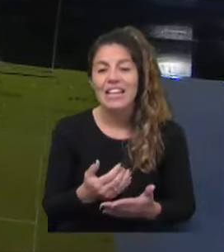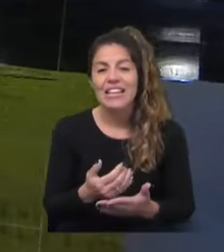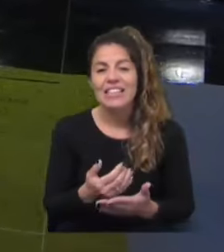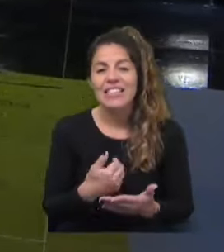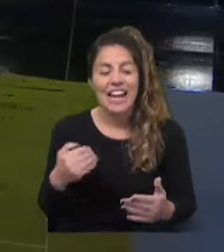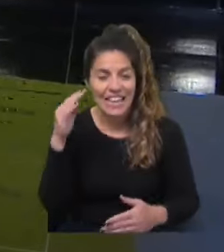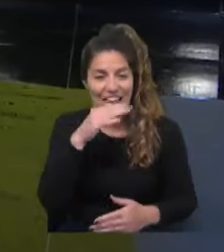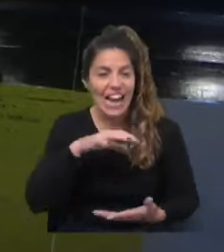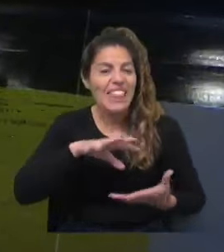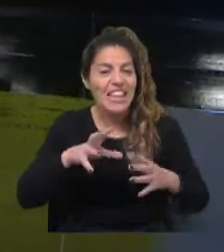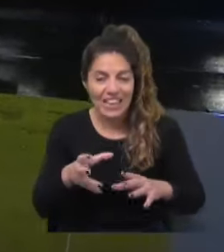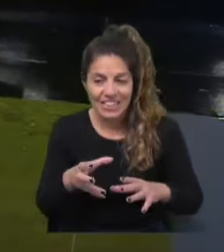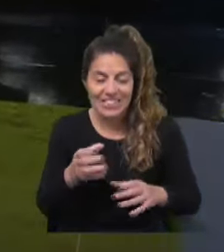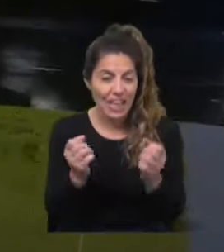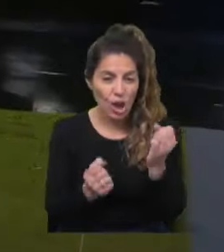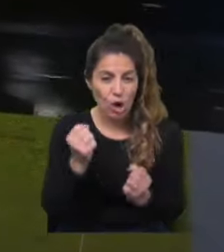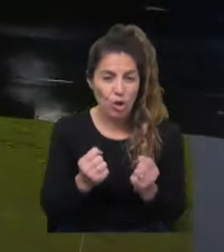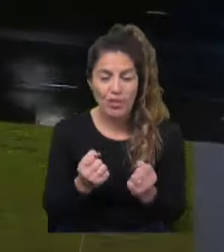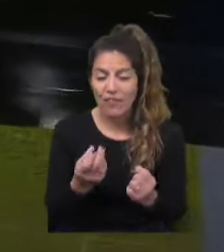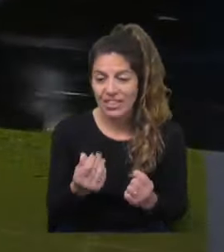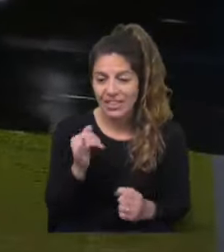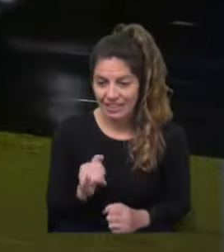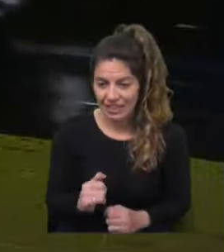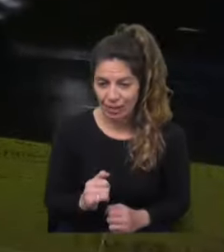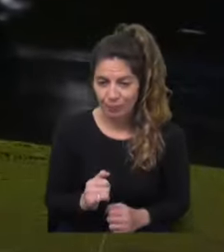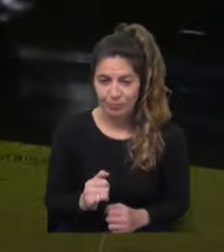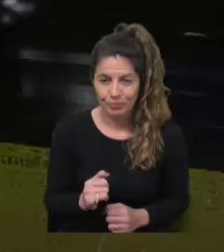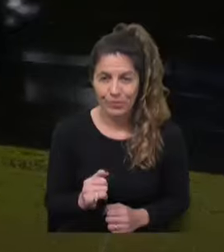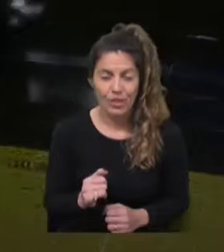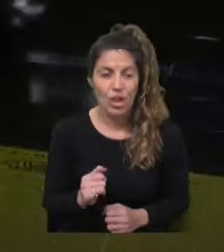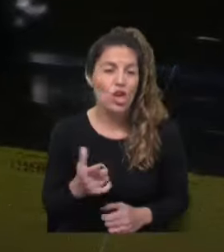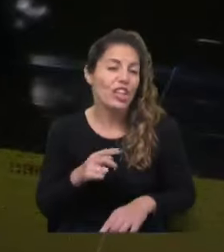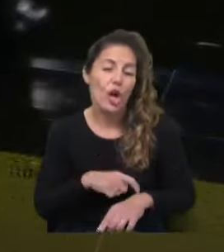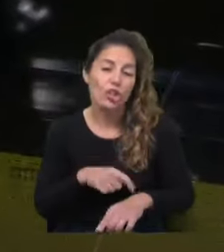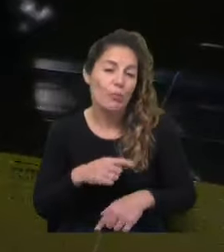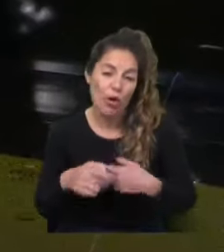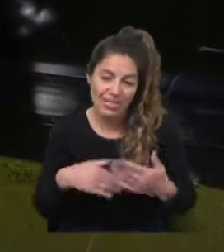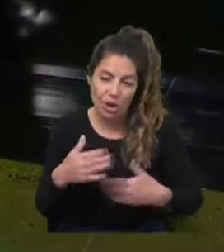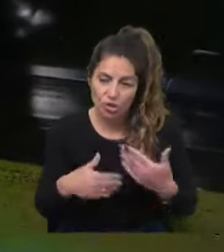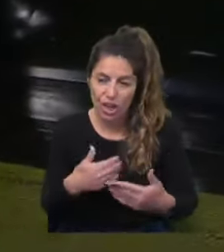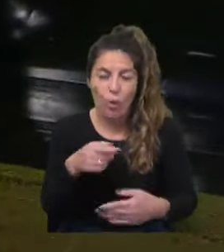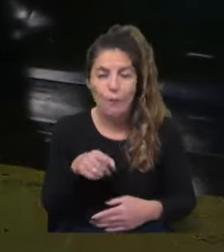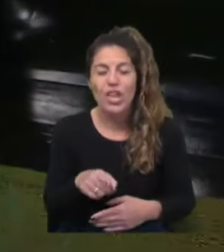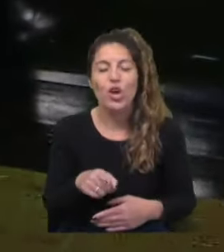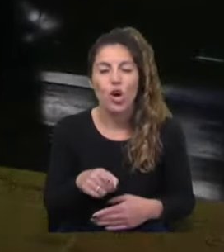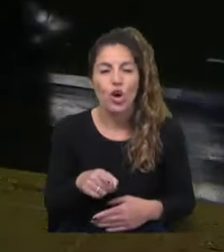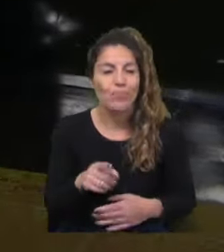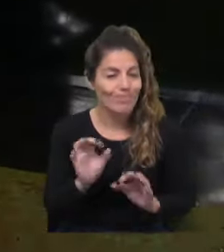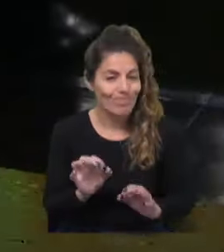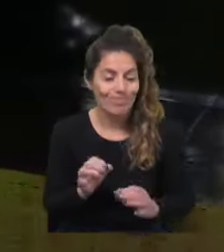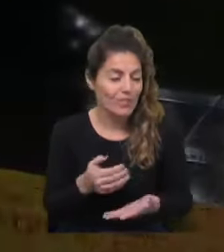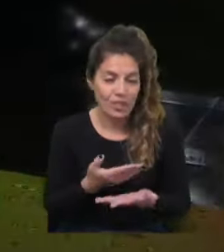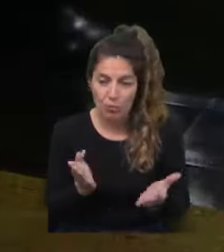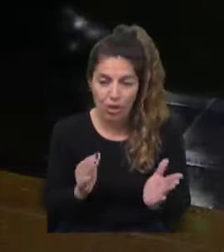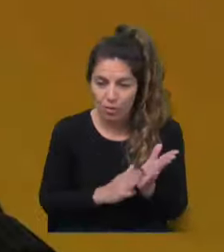profesional de la crisis económico-financiera que tiene. No tengo tiempo de desarrollarlo, pero es absolutamente